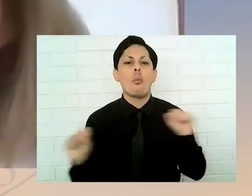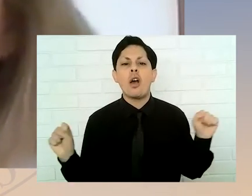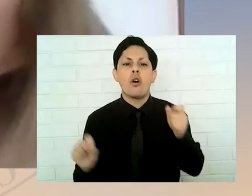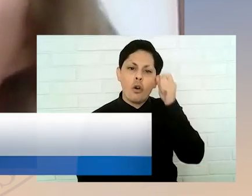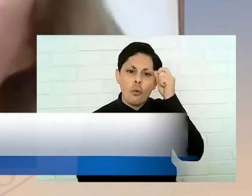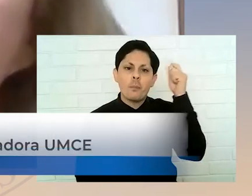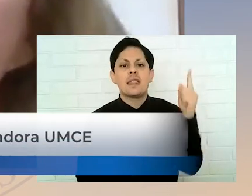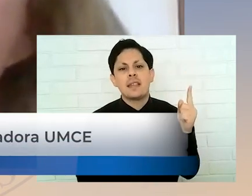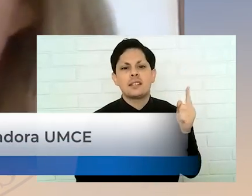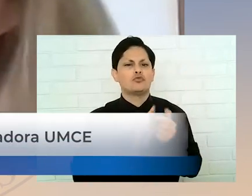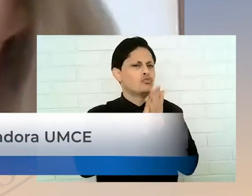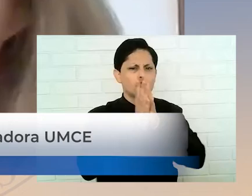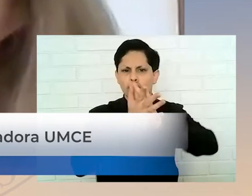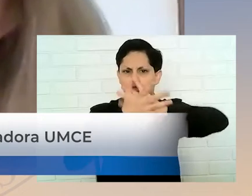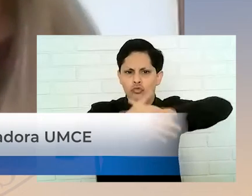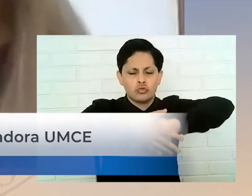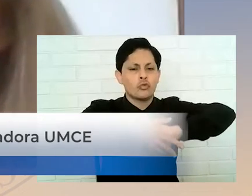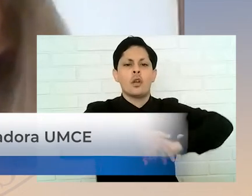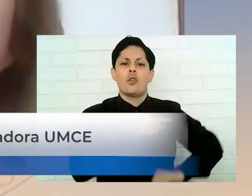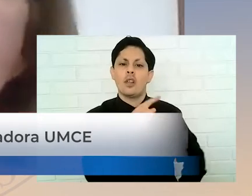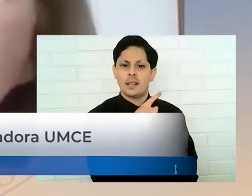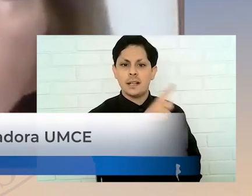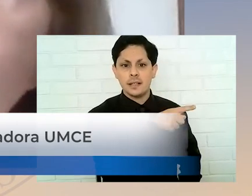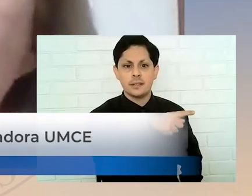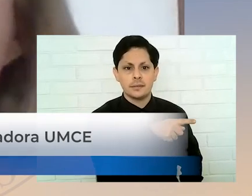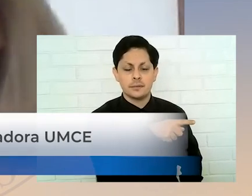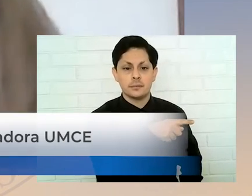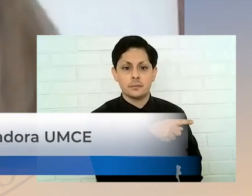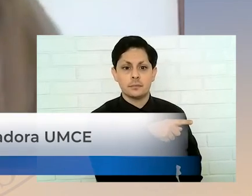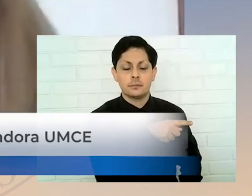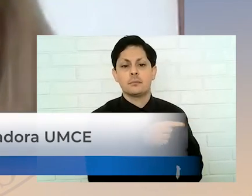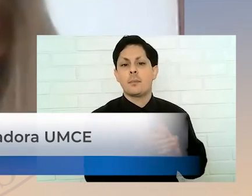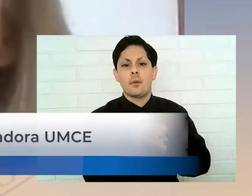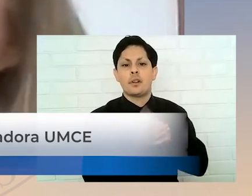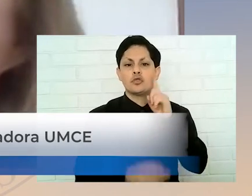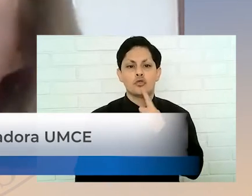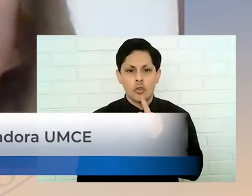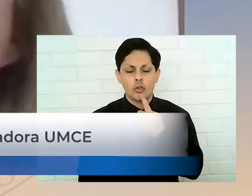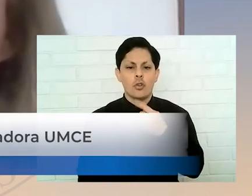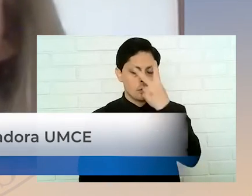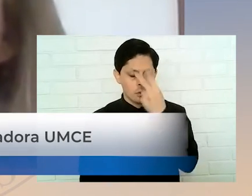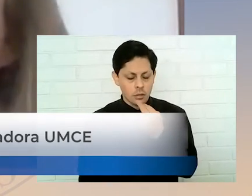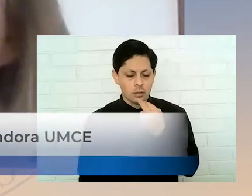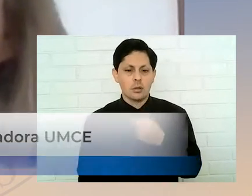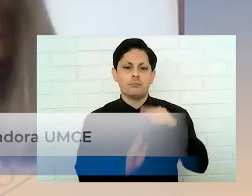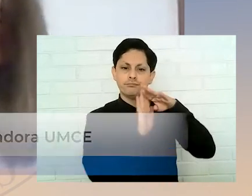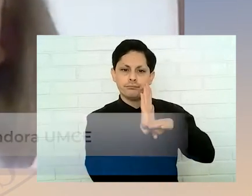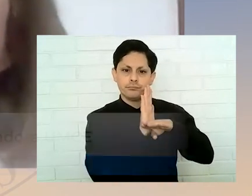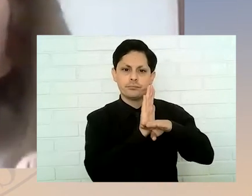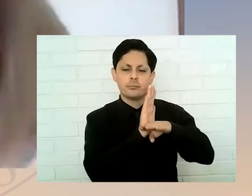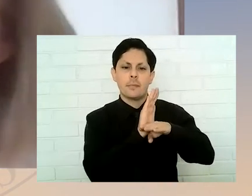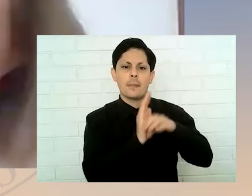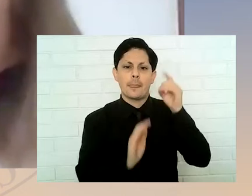comprender a cabalidad, porque si la persona es sorda, si la persona es ciega, si tiene un déficit intelectual,